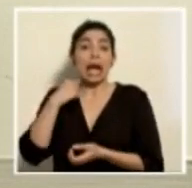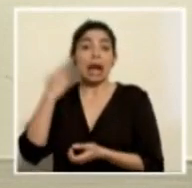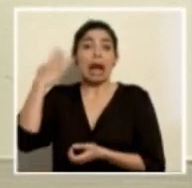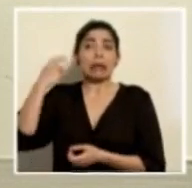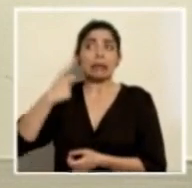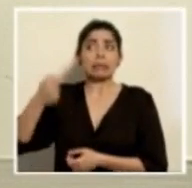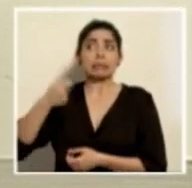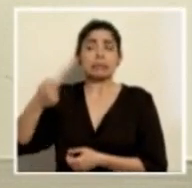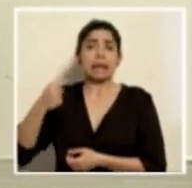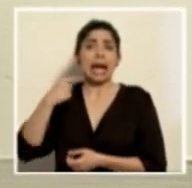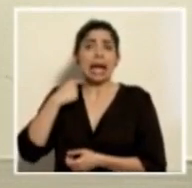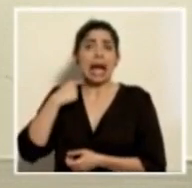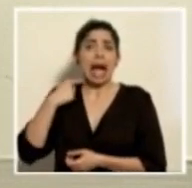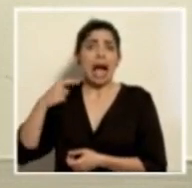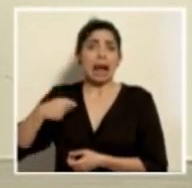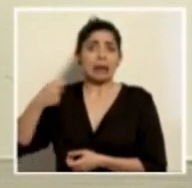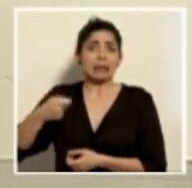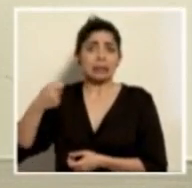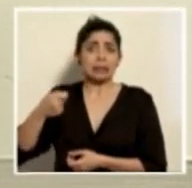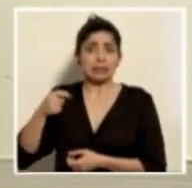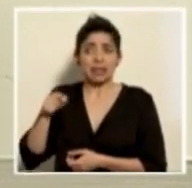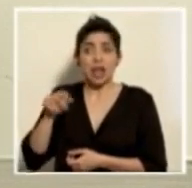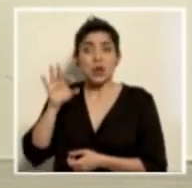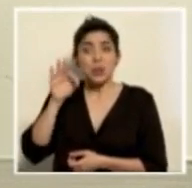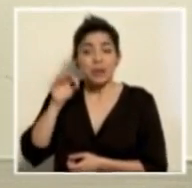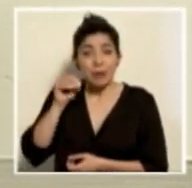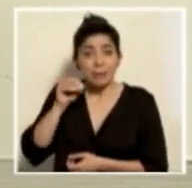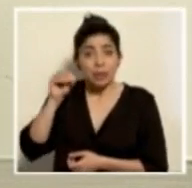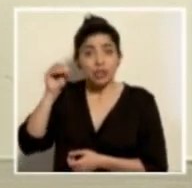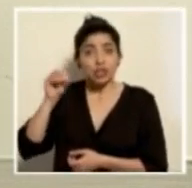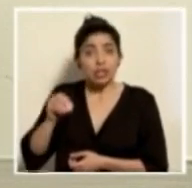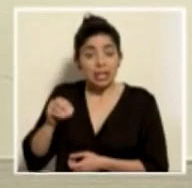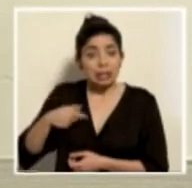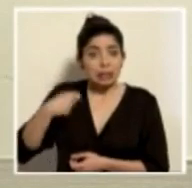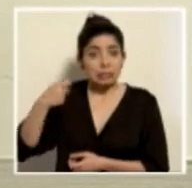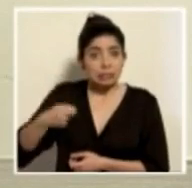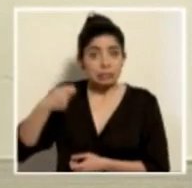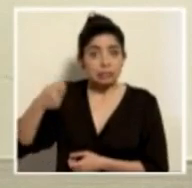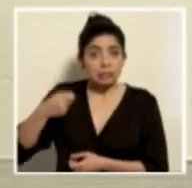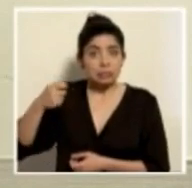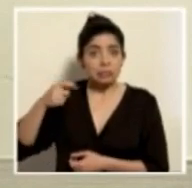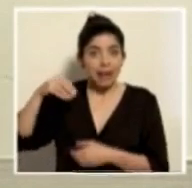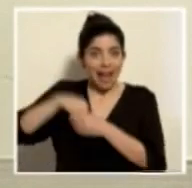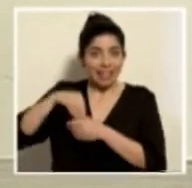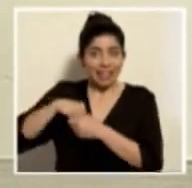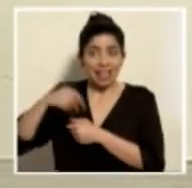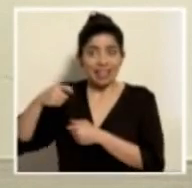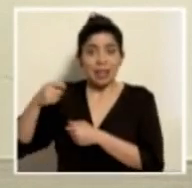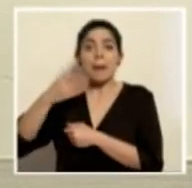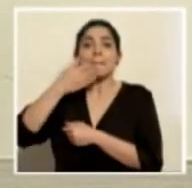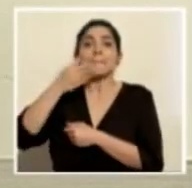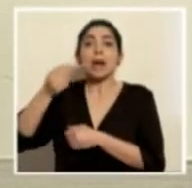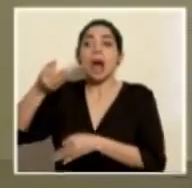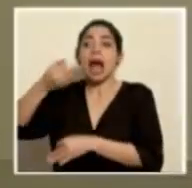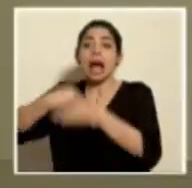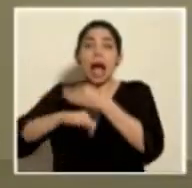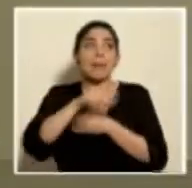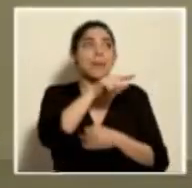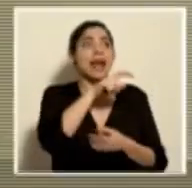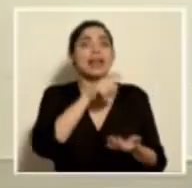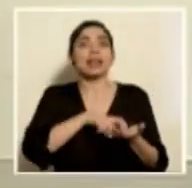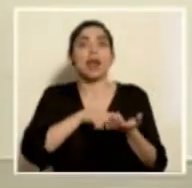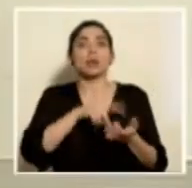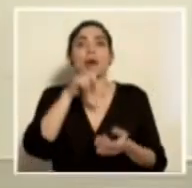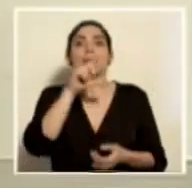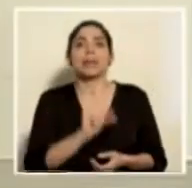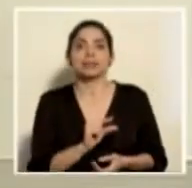que hoy tenemos, incluso al 9% en el mercado interno, por deuda barata que